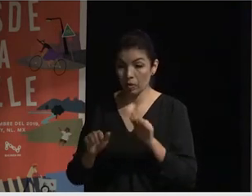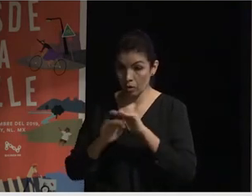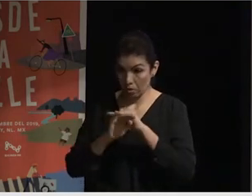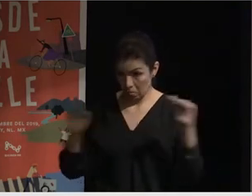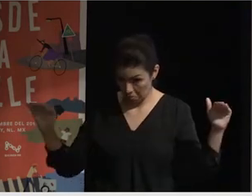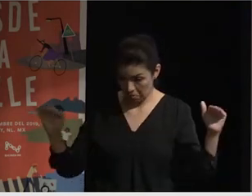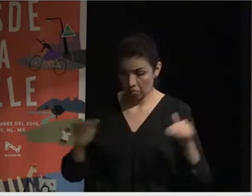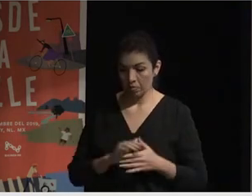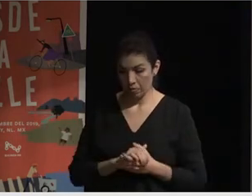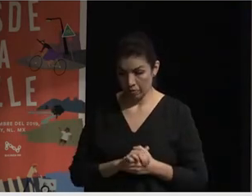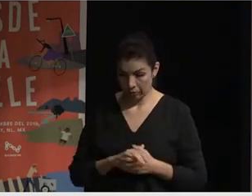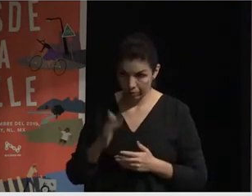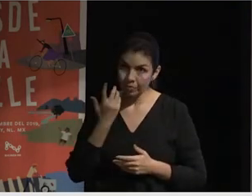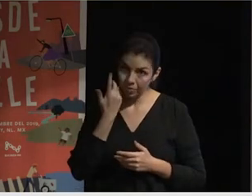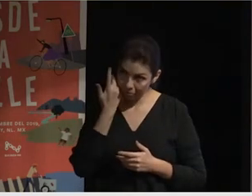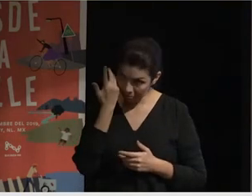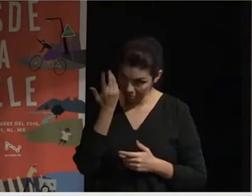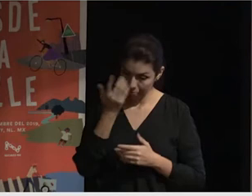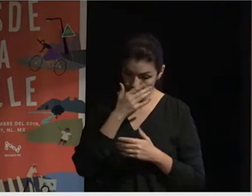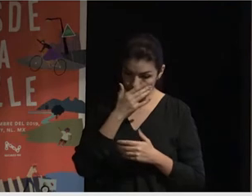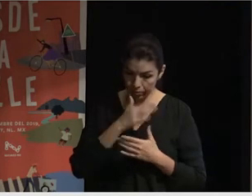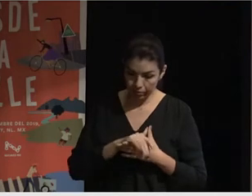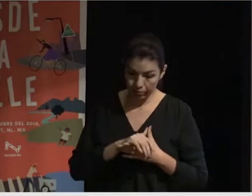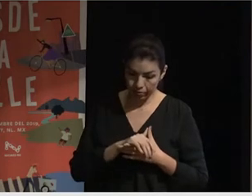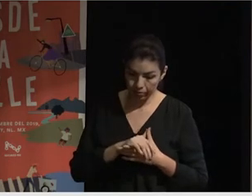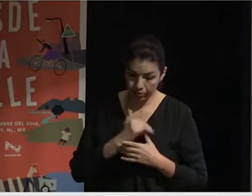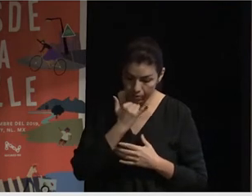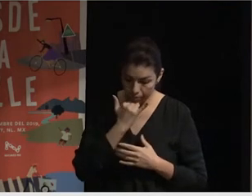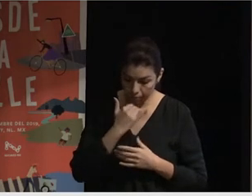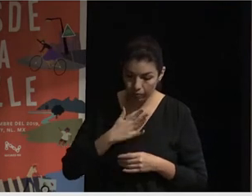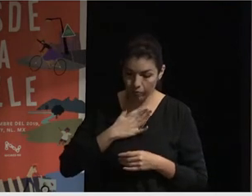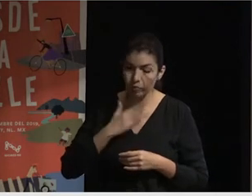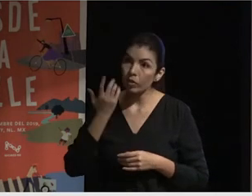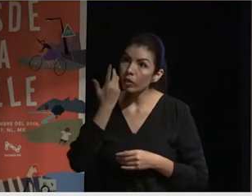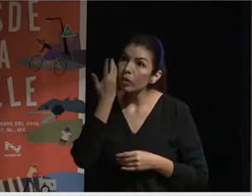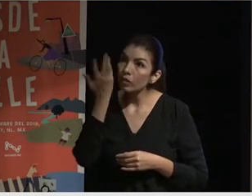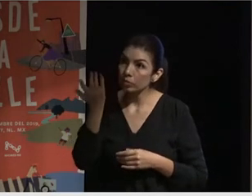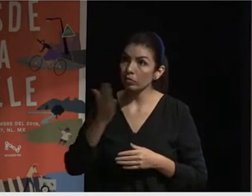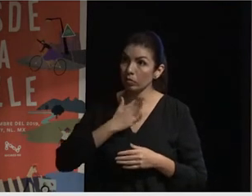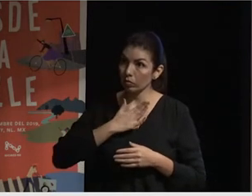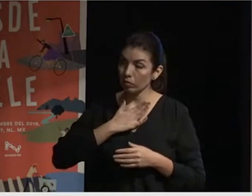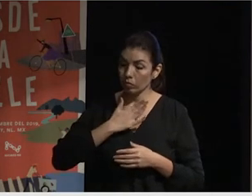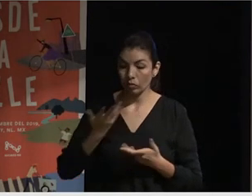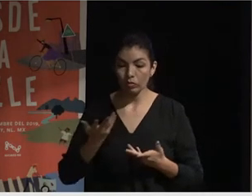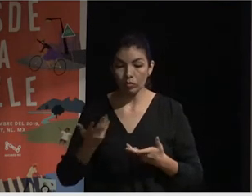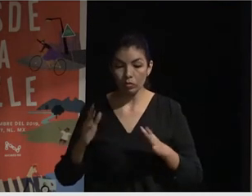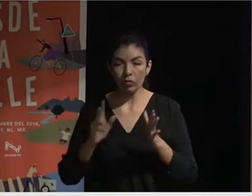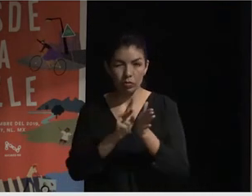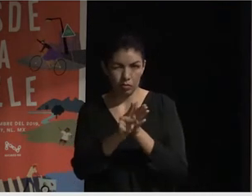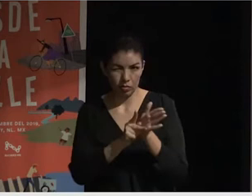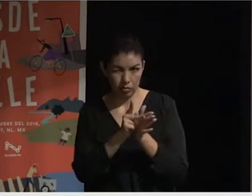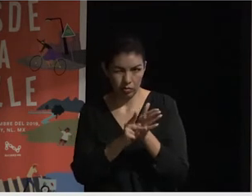un anuncio que salió en Guadalajara de una inmobiliaria que, para dándoles el contexto,